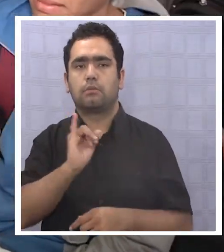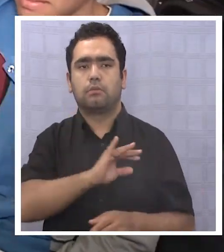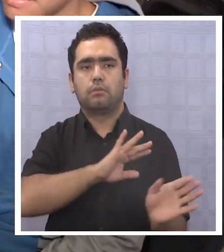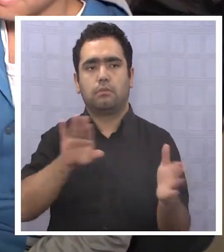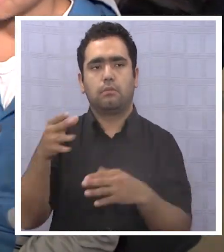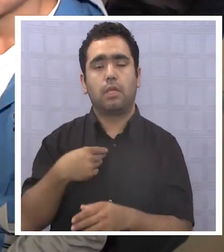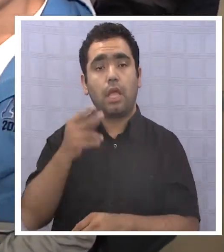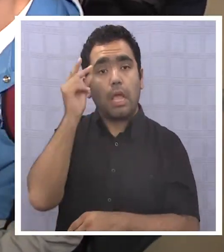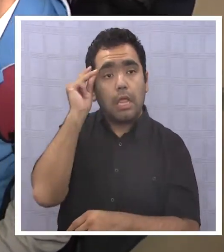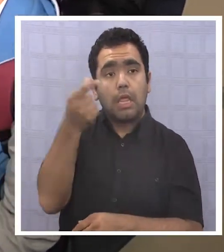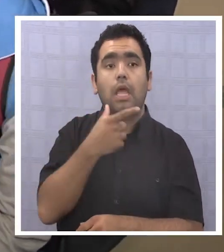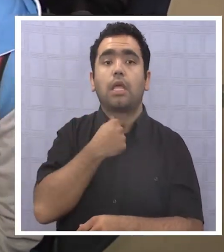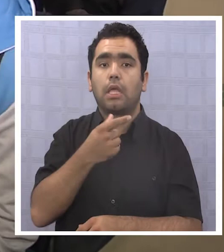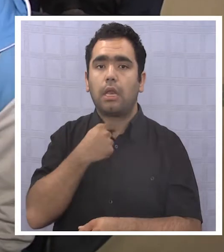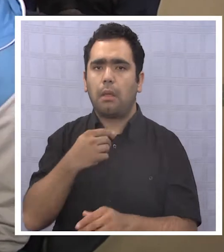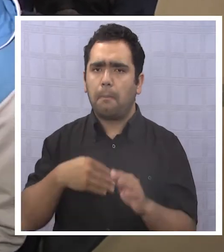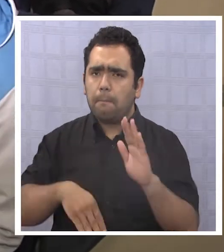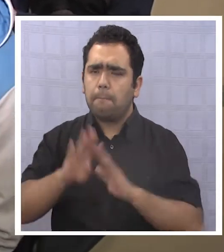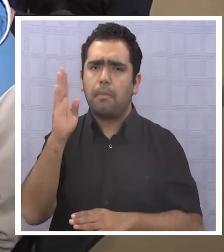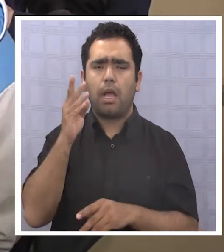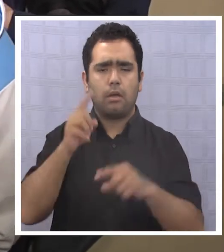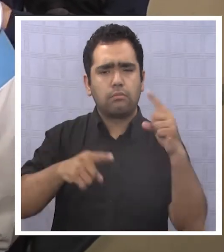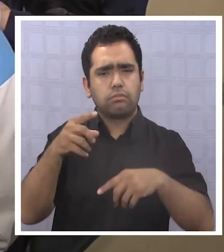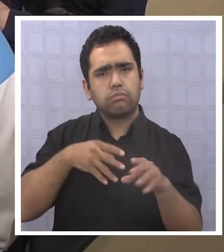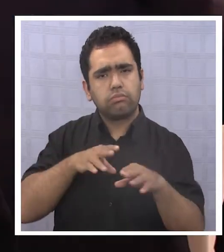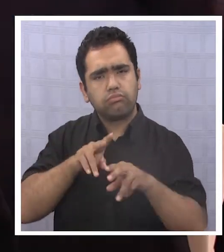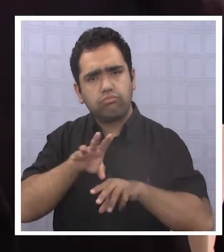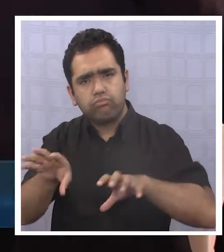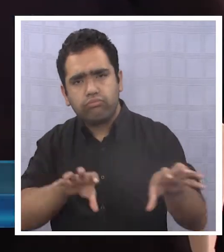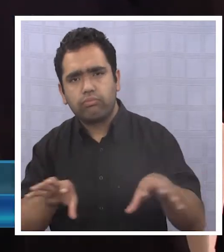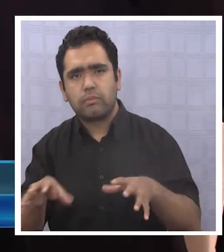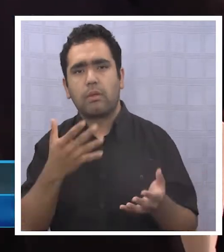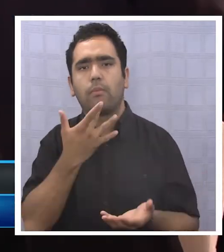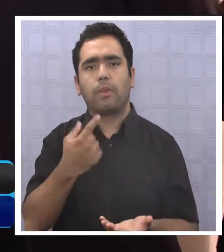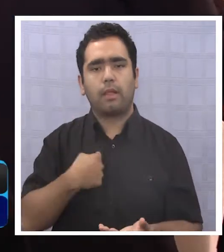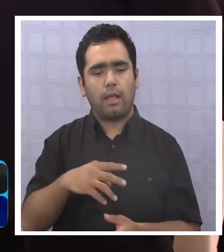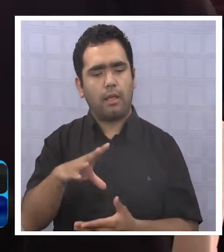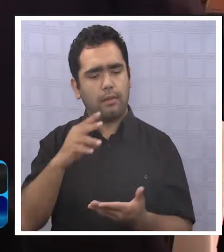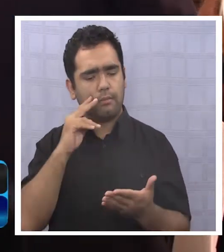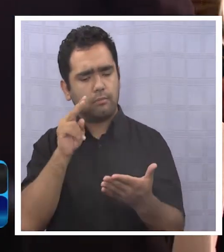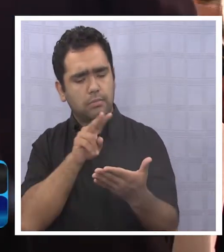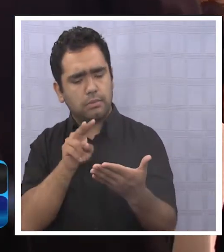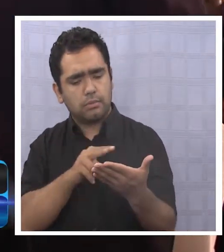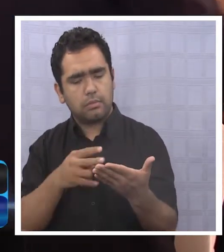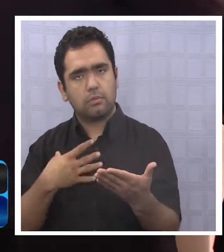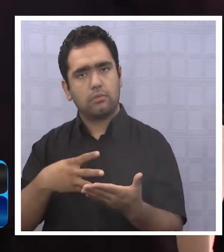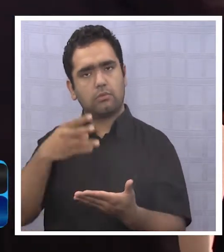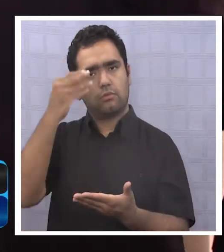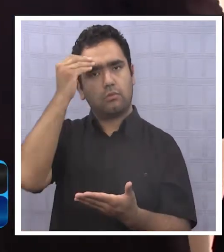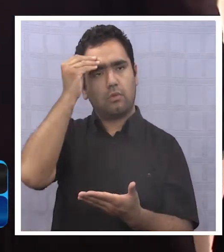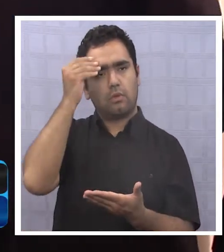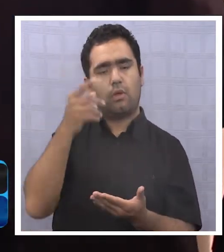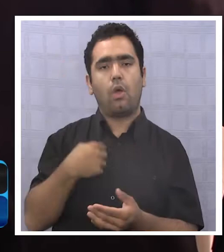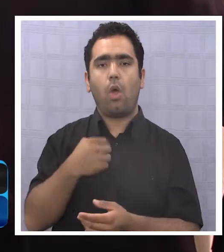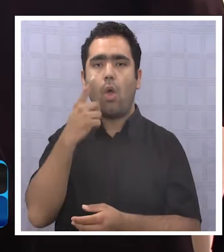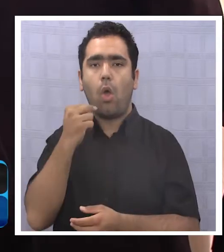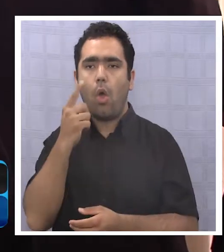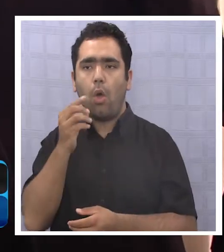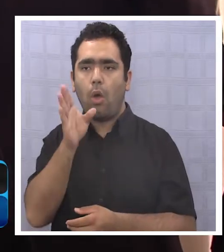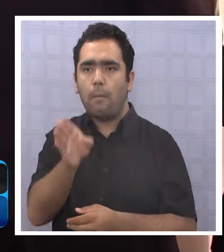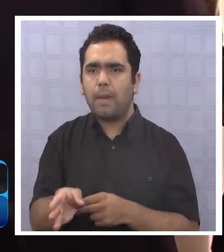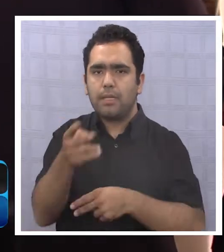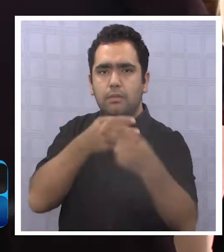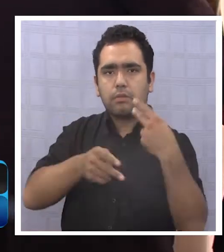y es súper interesante. Entonces, la idea es seguir haciendo más cosas porque uno va aprendiendo desde otra mirada, por ejemplo,